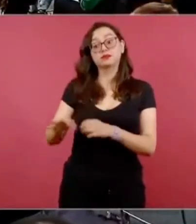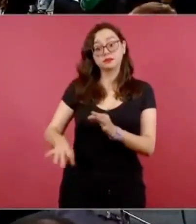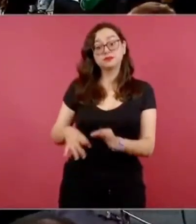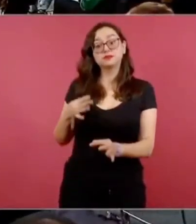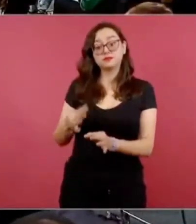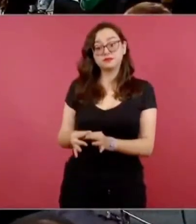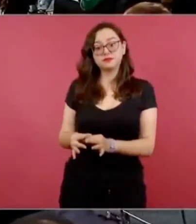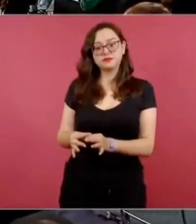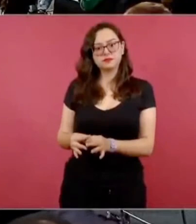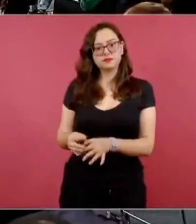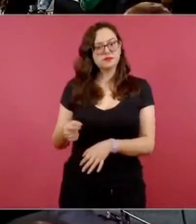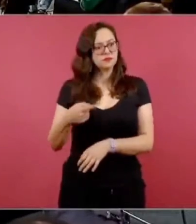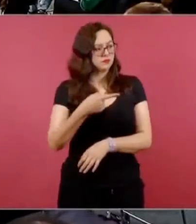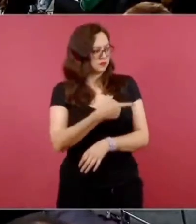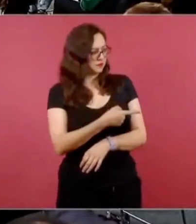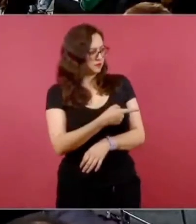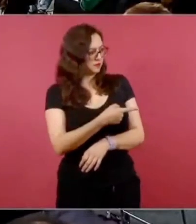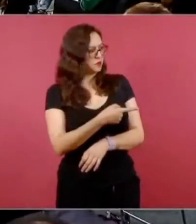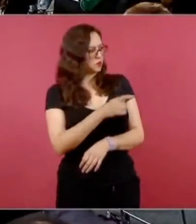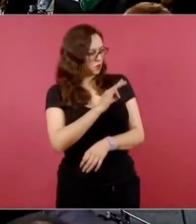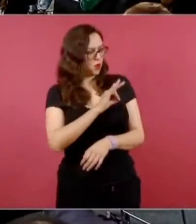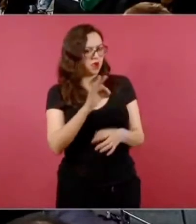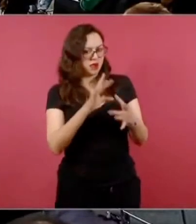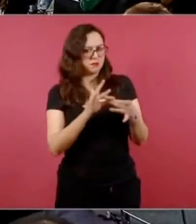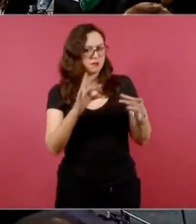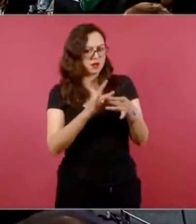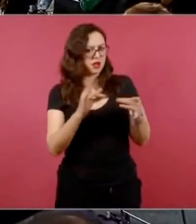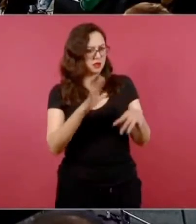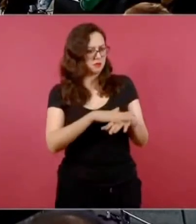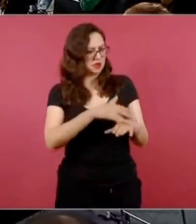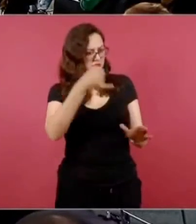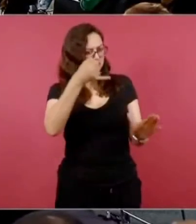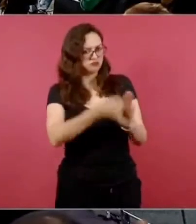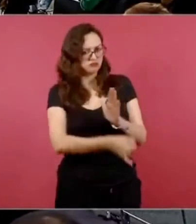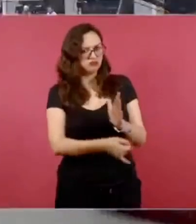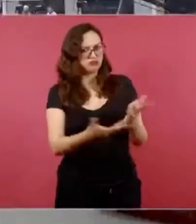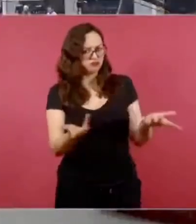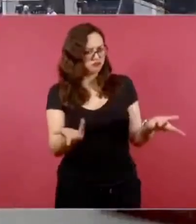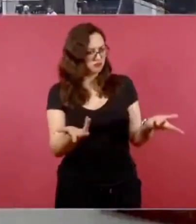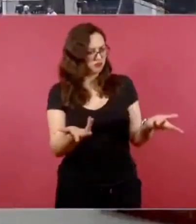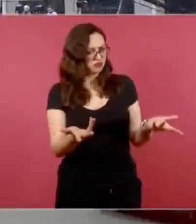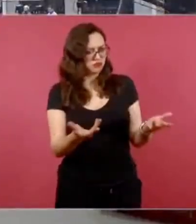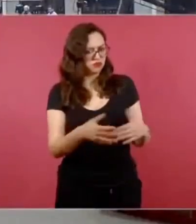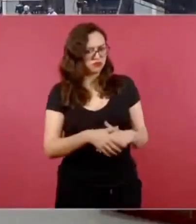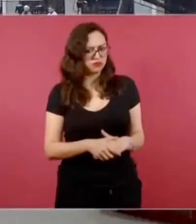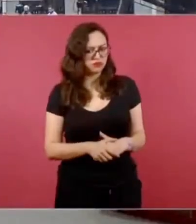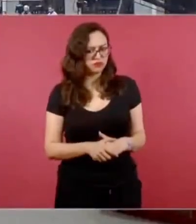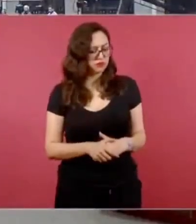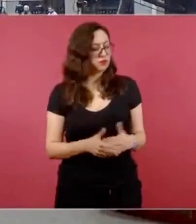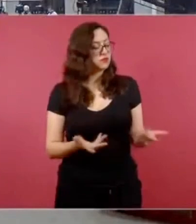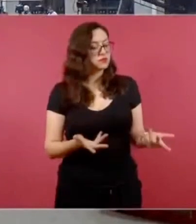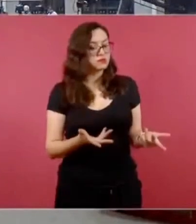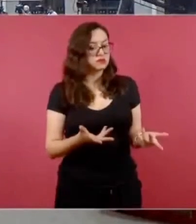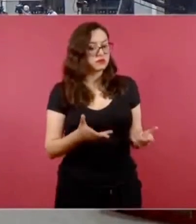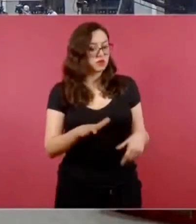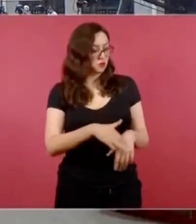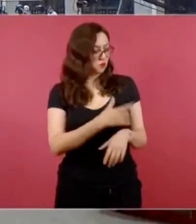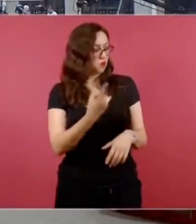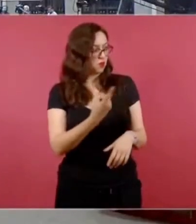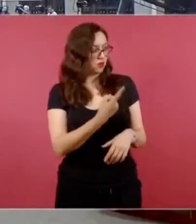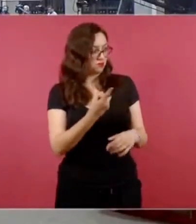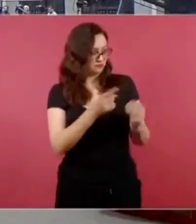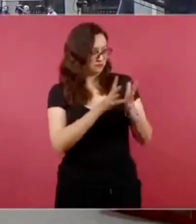más elementos, ¿no? ¿Qué se hace en estos casos? Porque además es violatorio